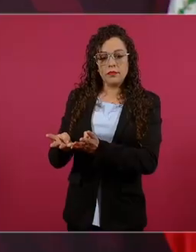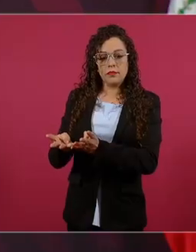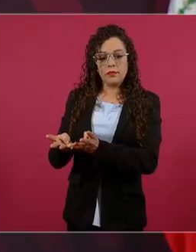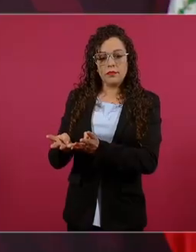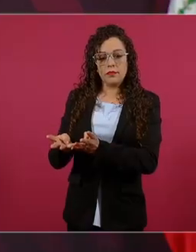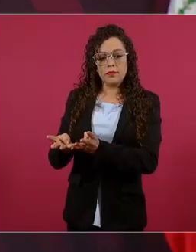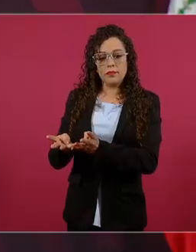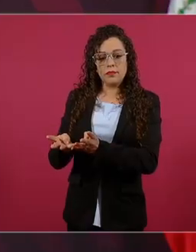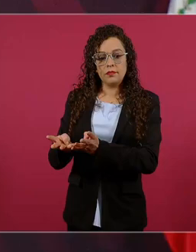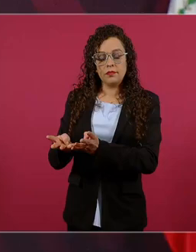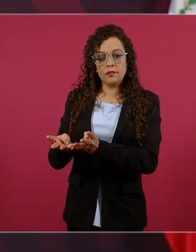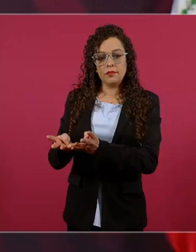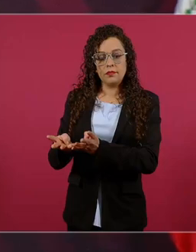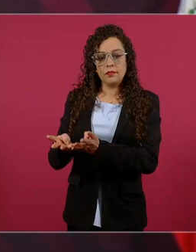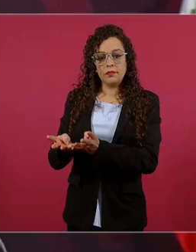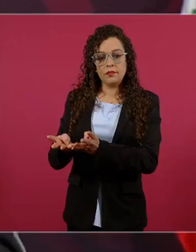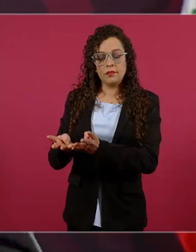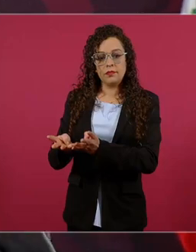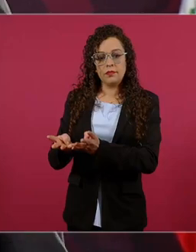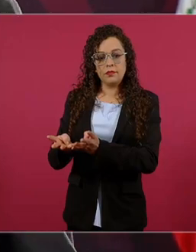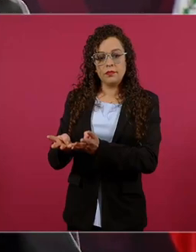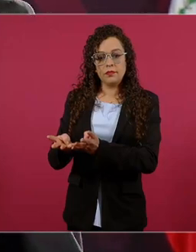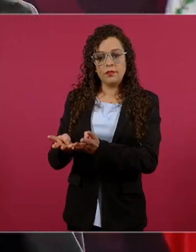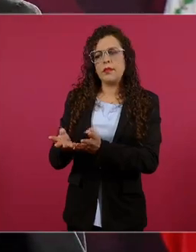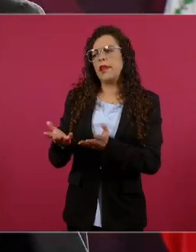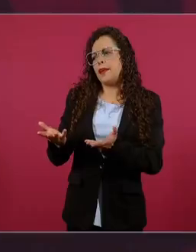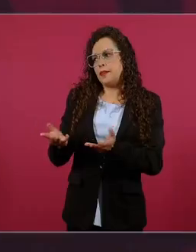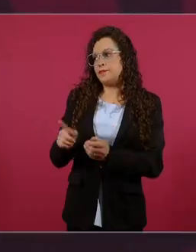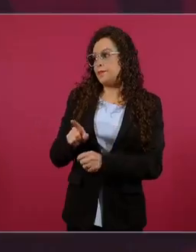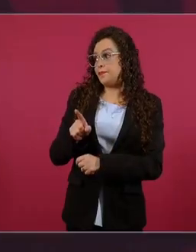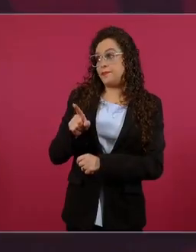claro que la señora